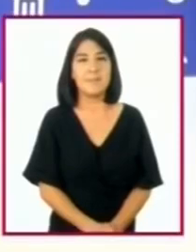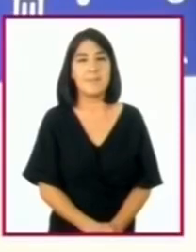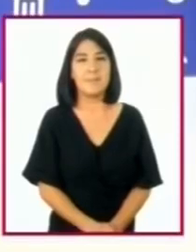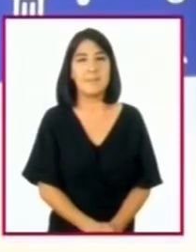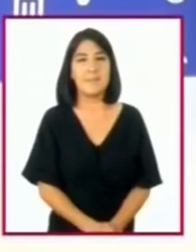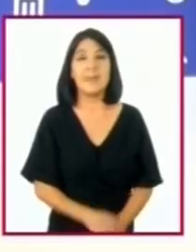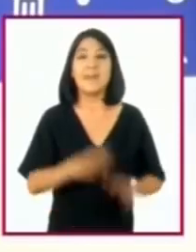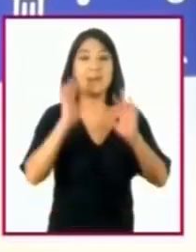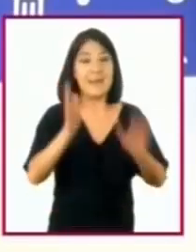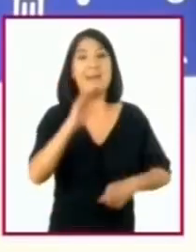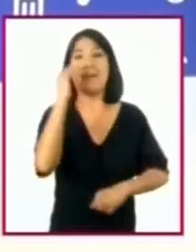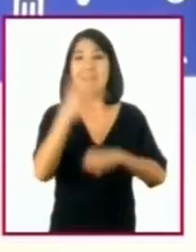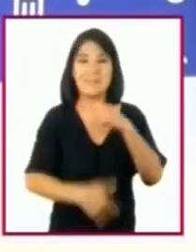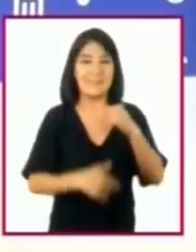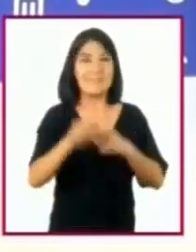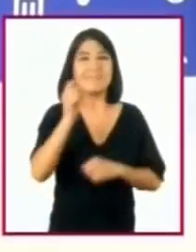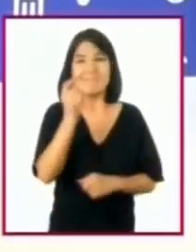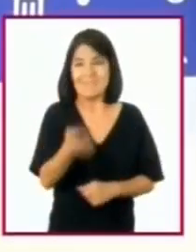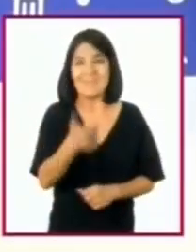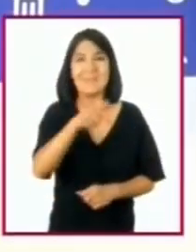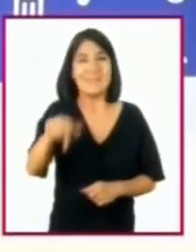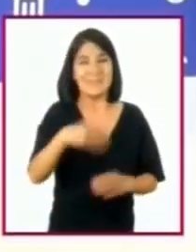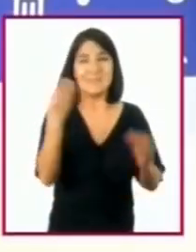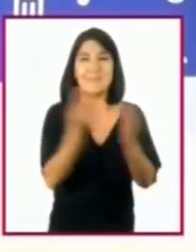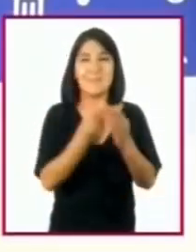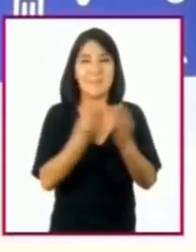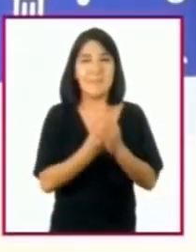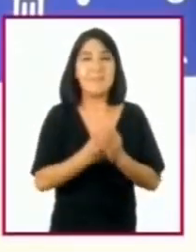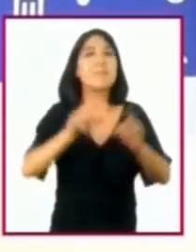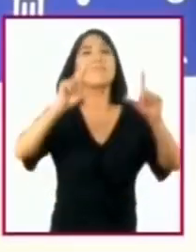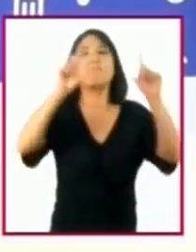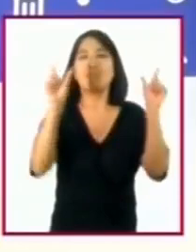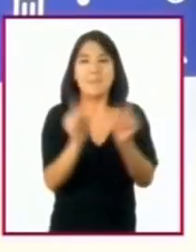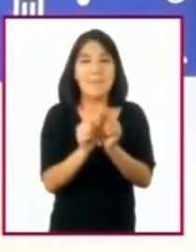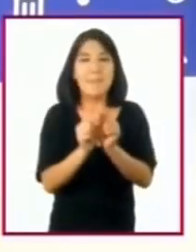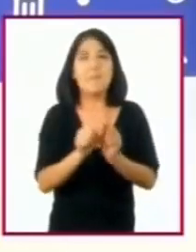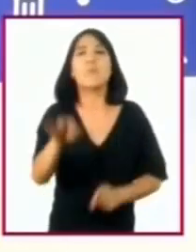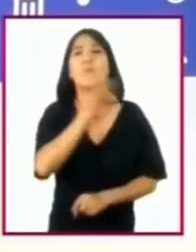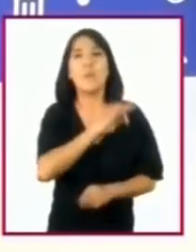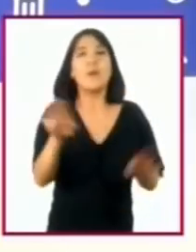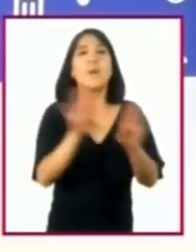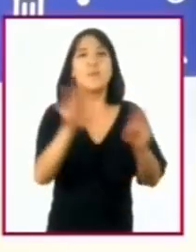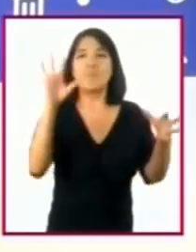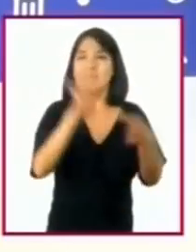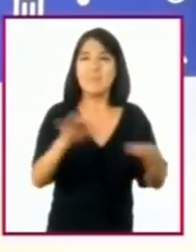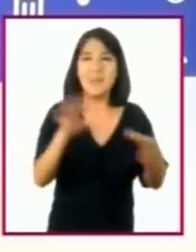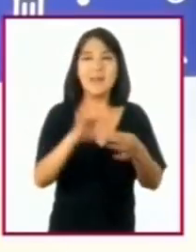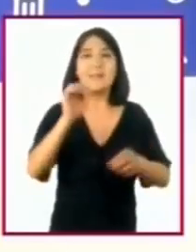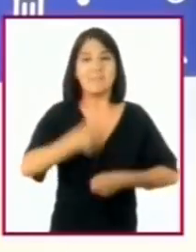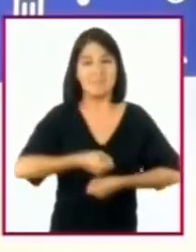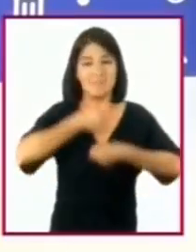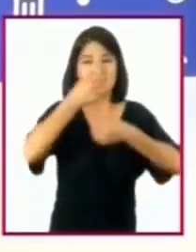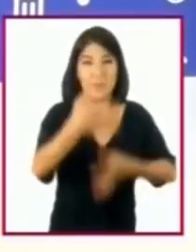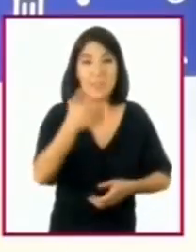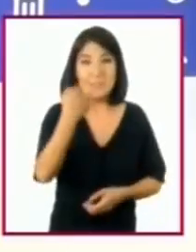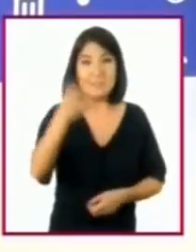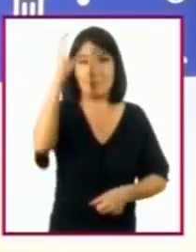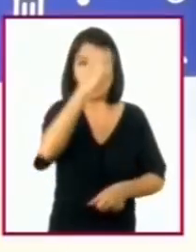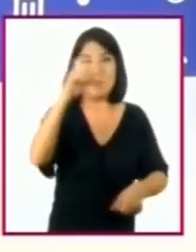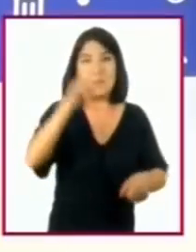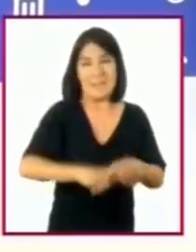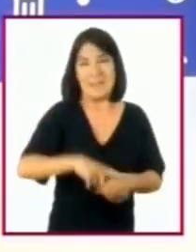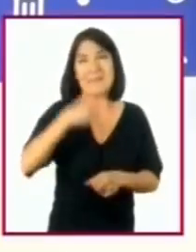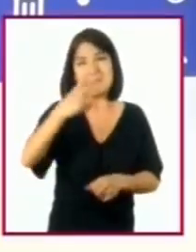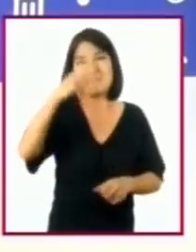Estamos por llegar al final de nuestra sesión. En síntesis, podemos afirmar que las expresiones culturales del México